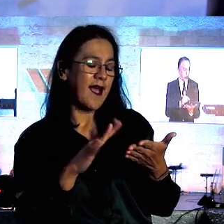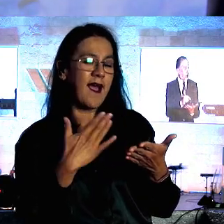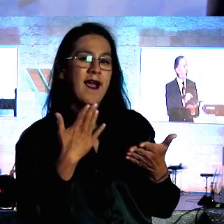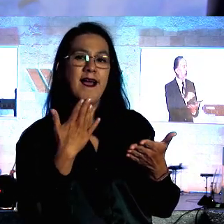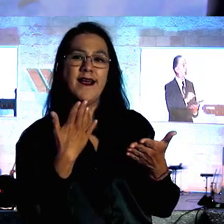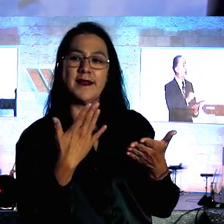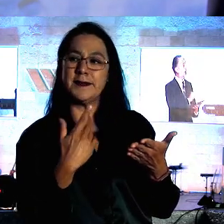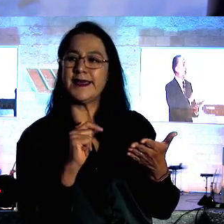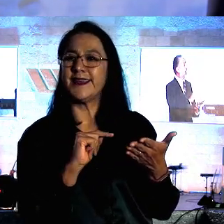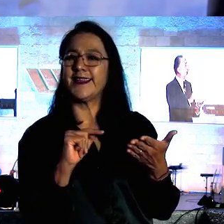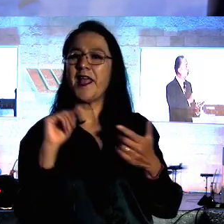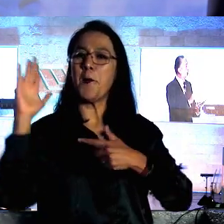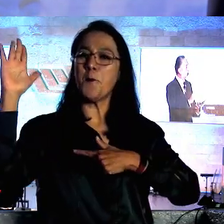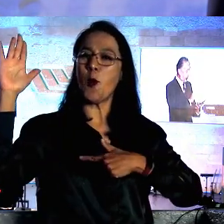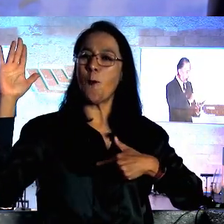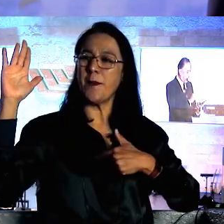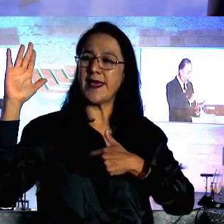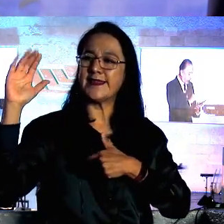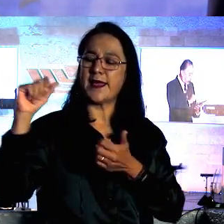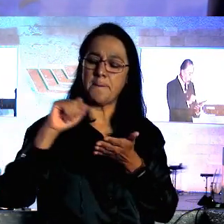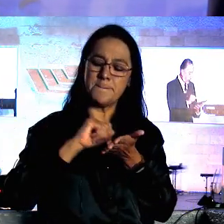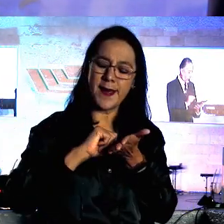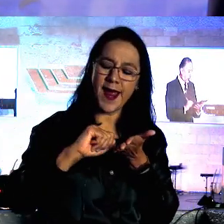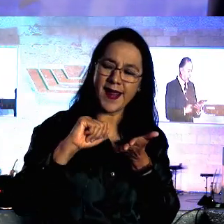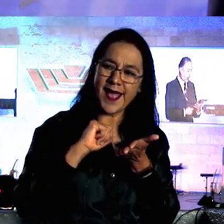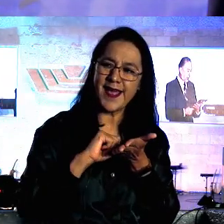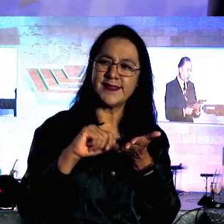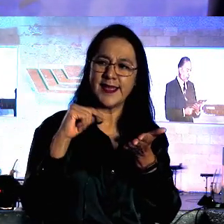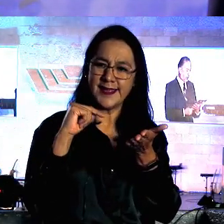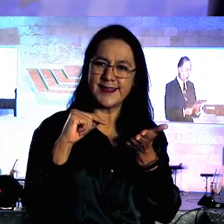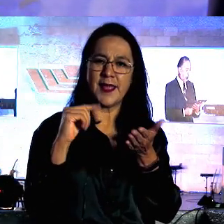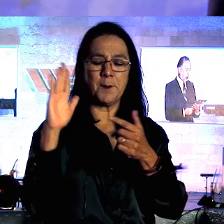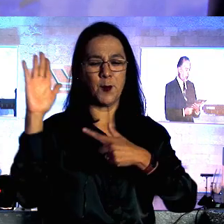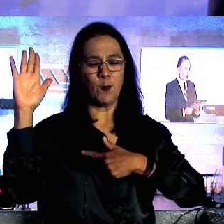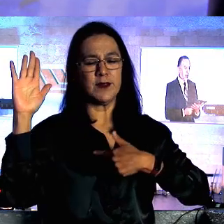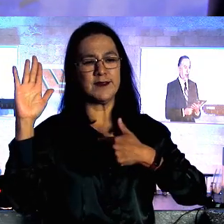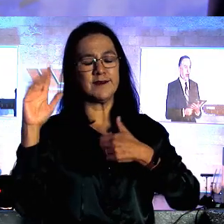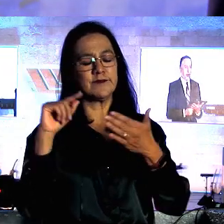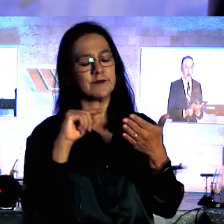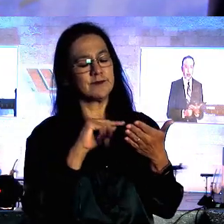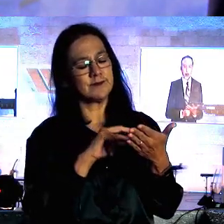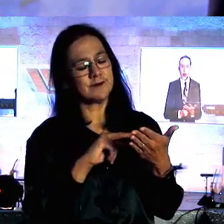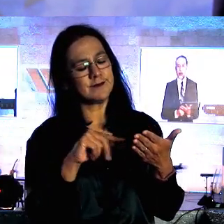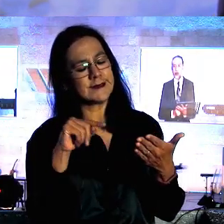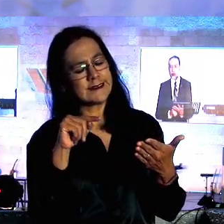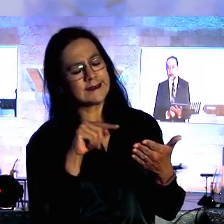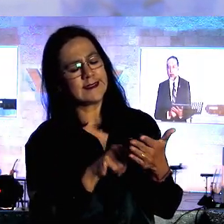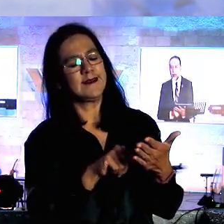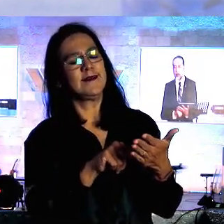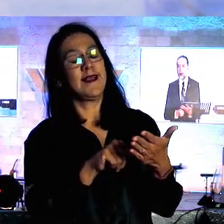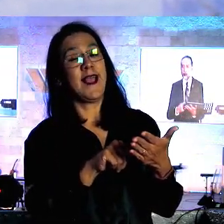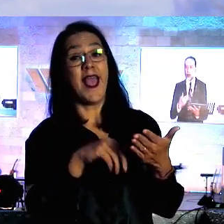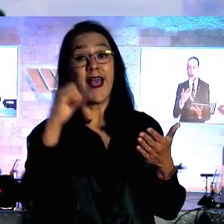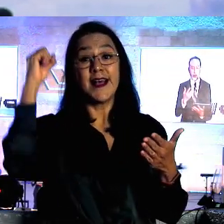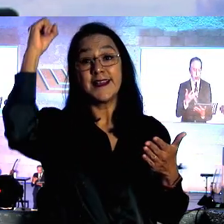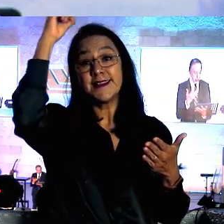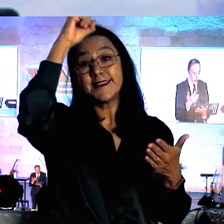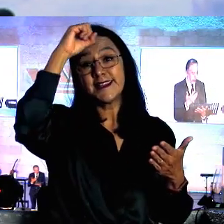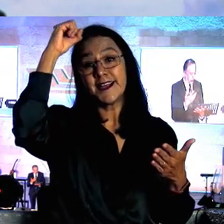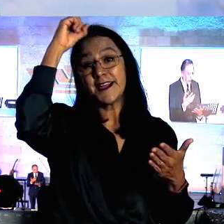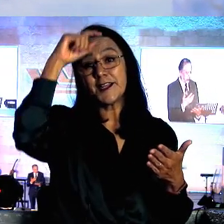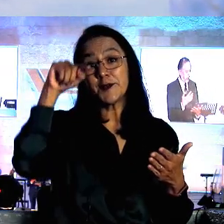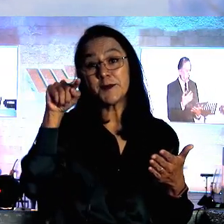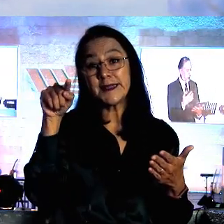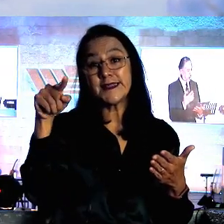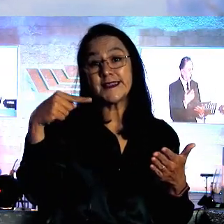pues ya también tienen marcadores y puede señalar. Así que Salomón nos enseña y esta es una lección para ti